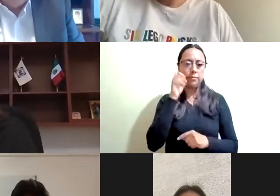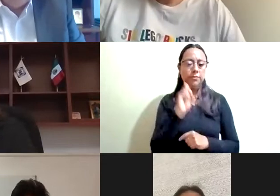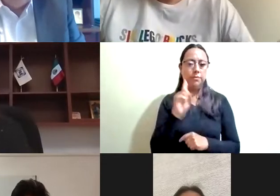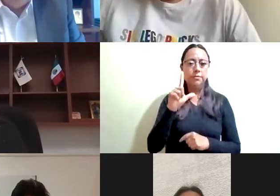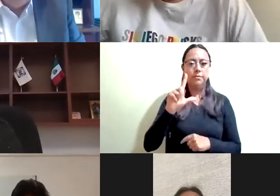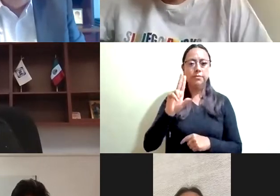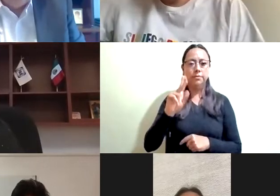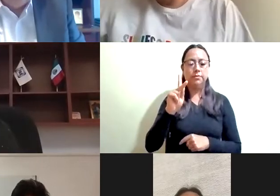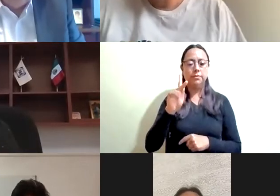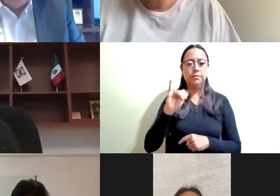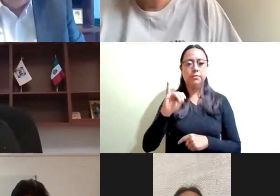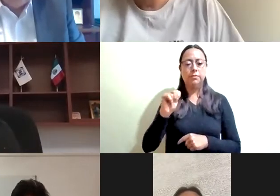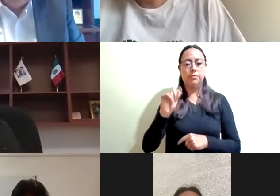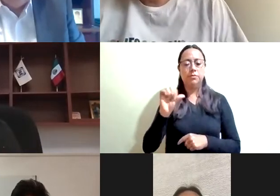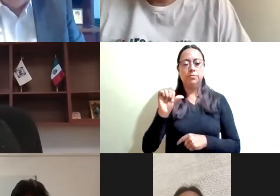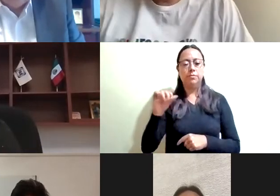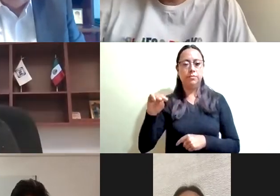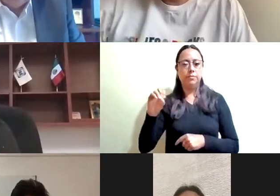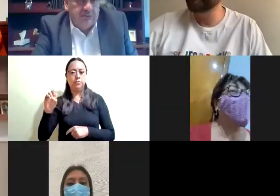perdón.